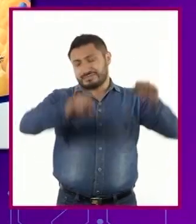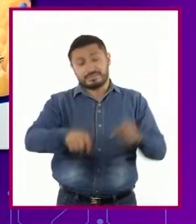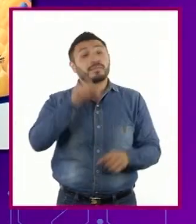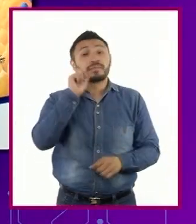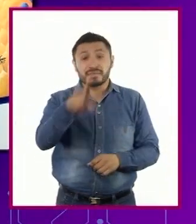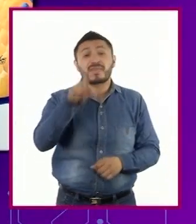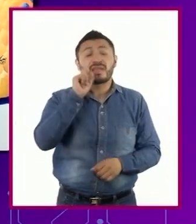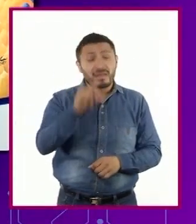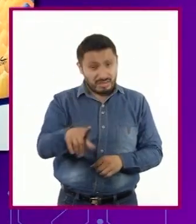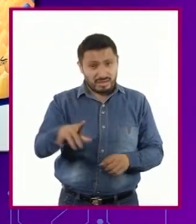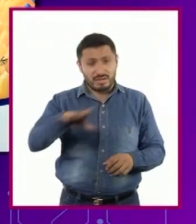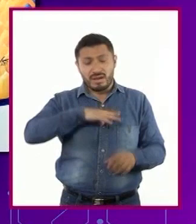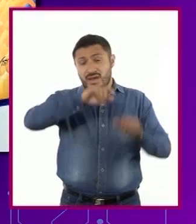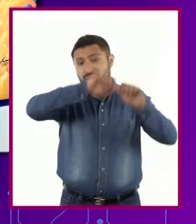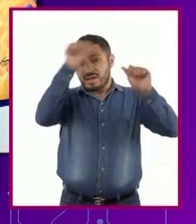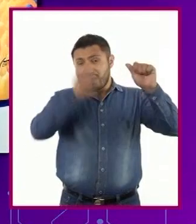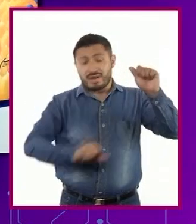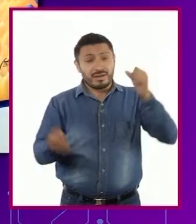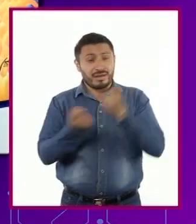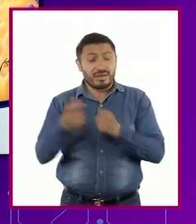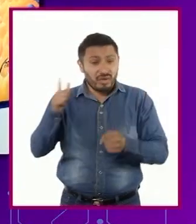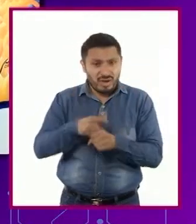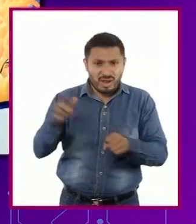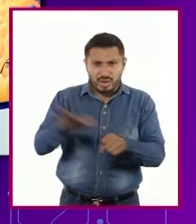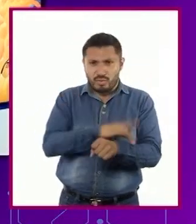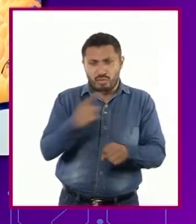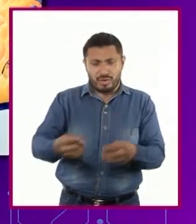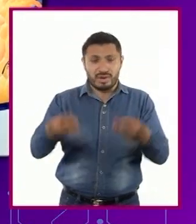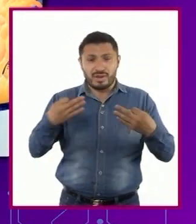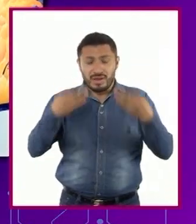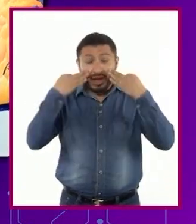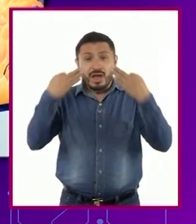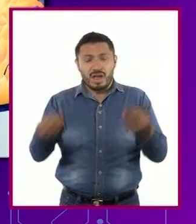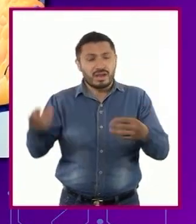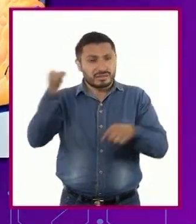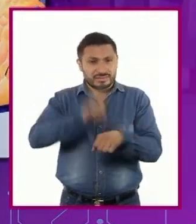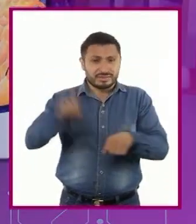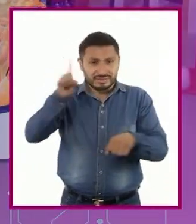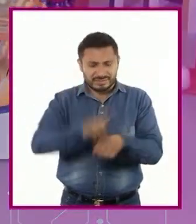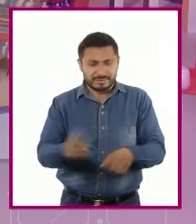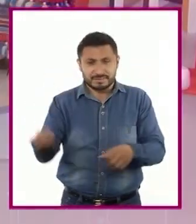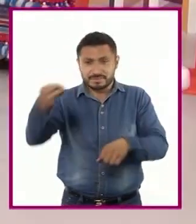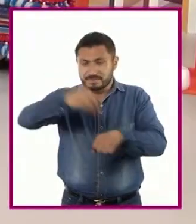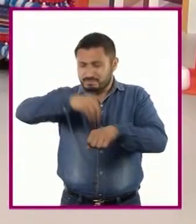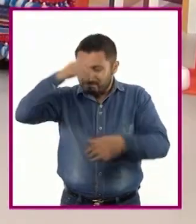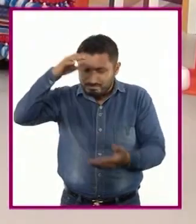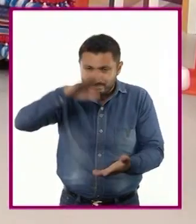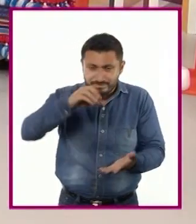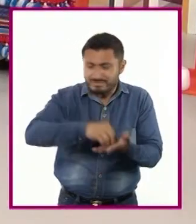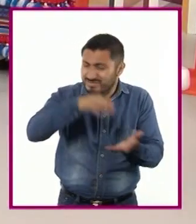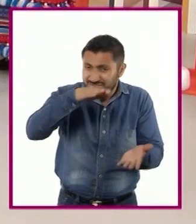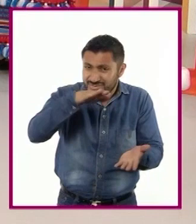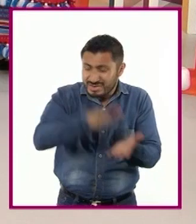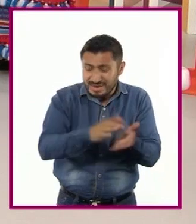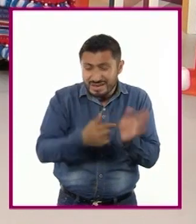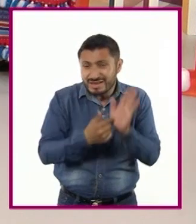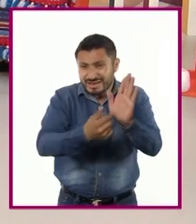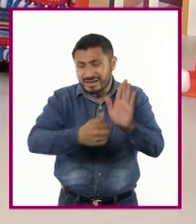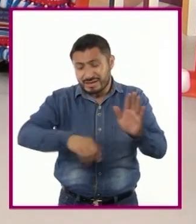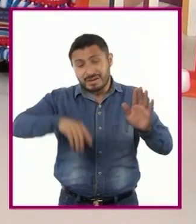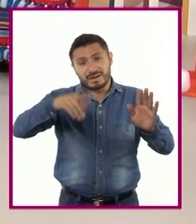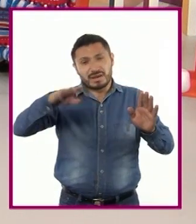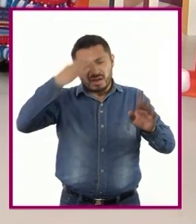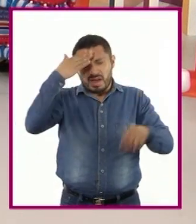sino que además es arte social porque refleja lo cotidiano, lo deja impreso en su obra. Es la